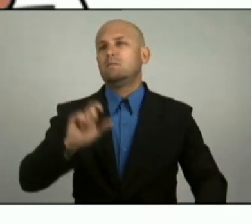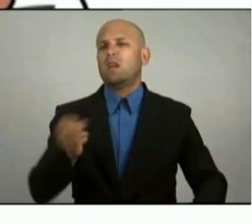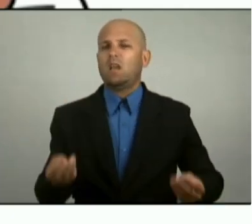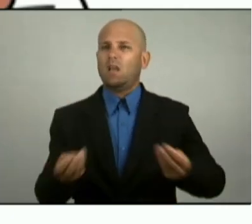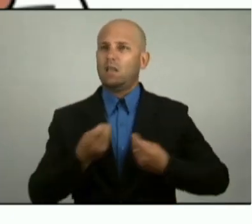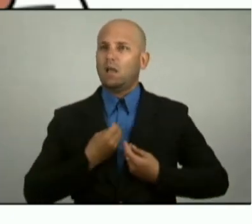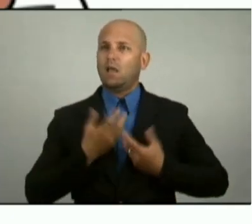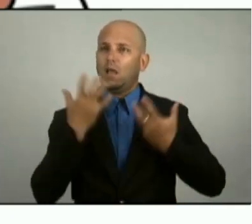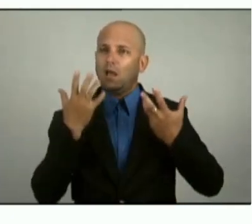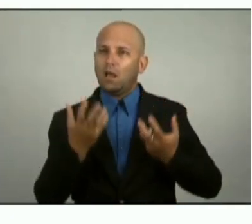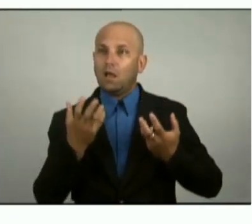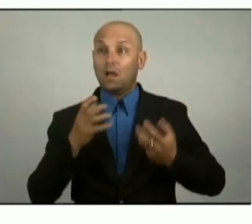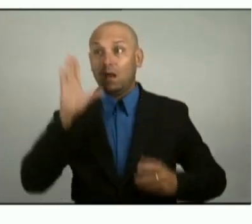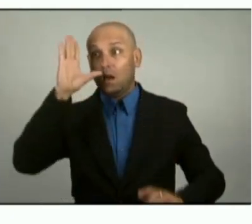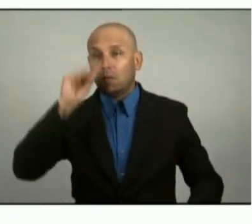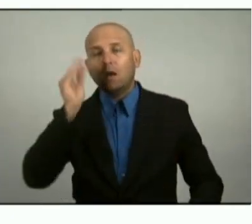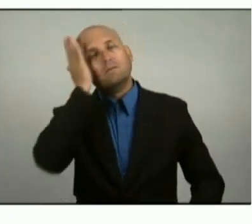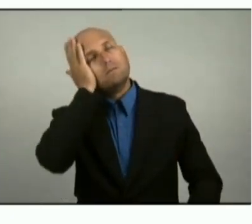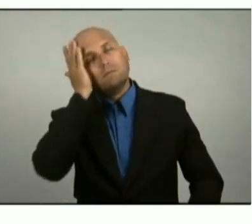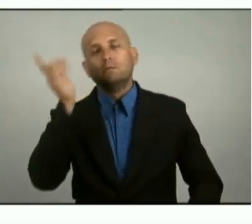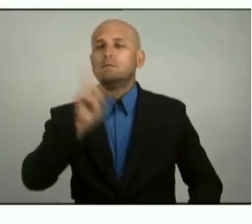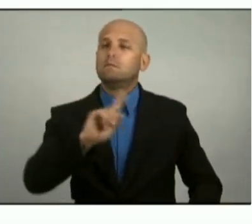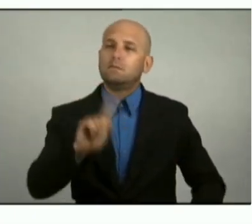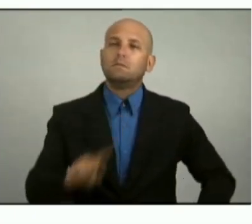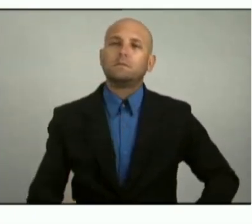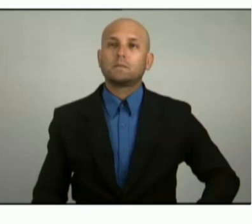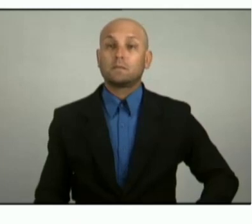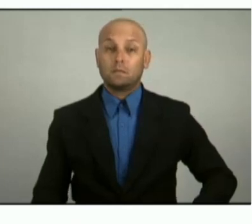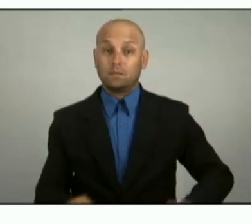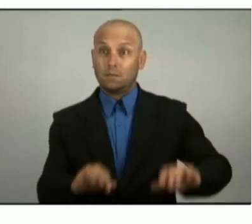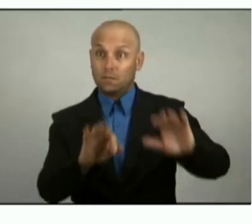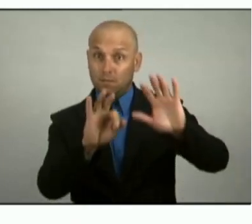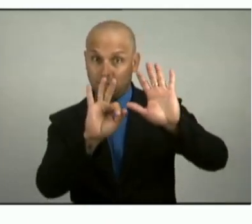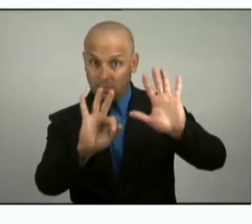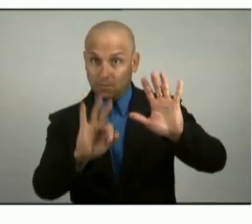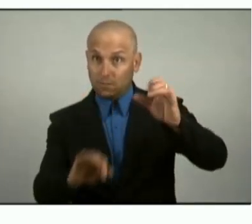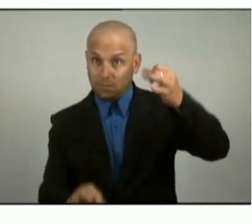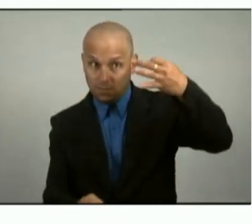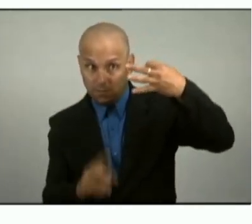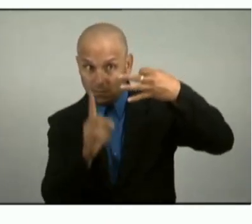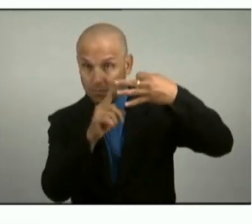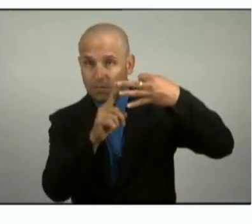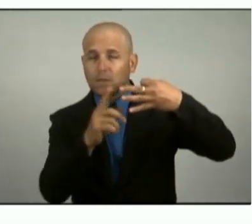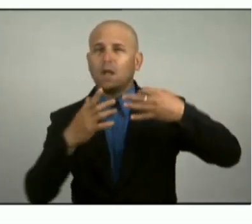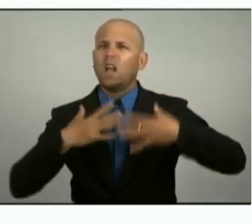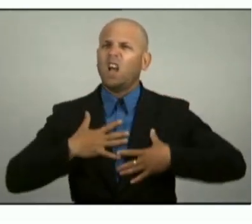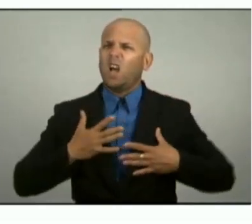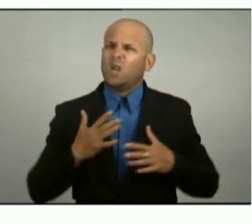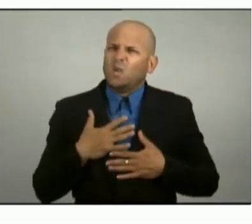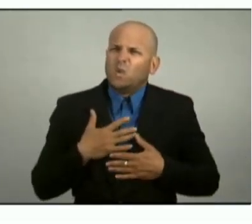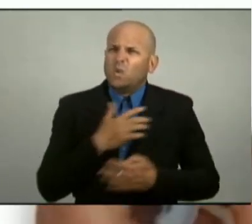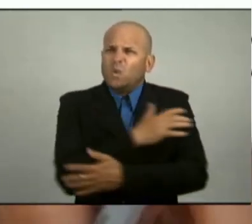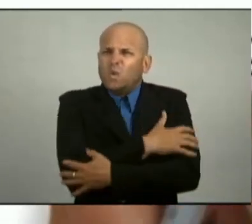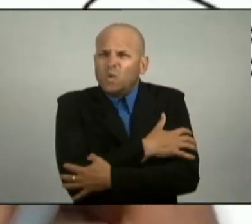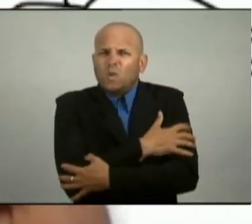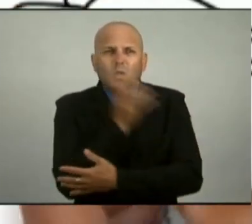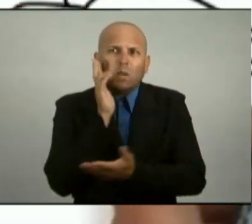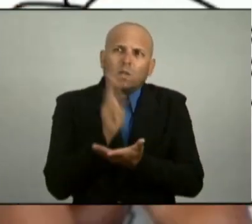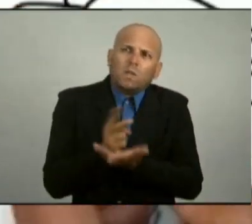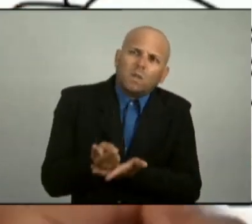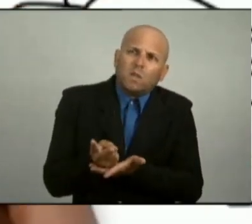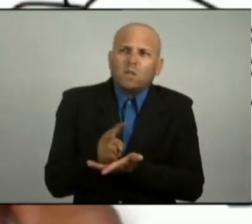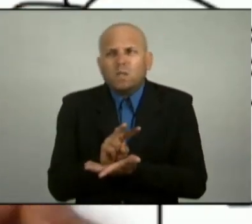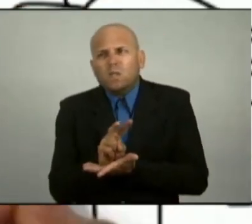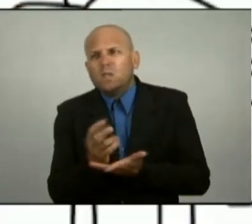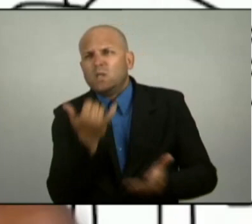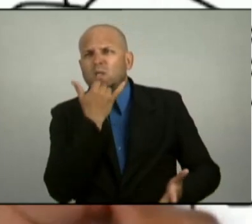conciliar el sueño en la noche octavo usa ropa cómoda para dormir la ropa ajustada o incómoda puede generar